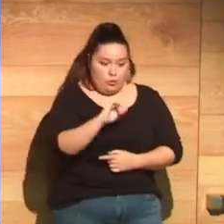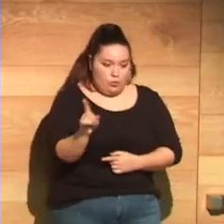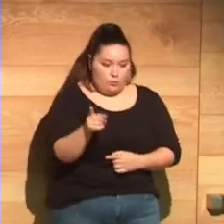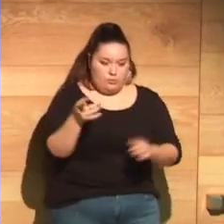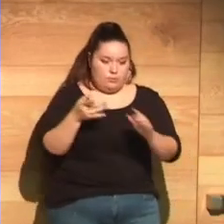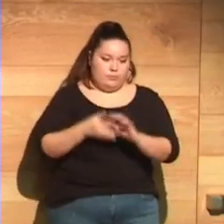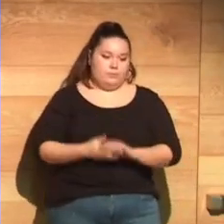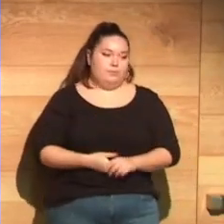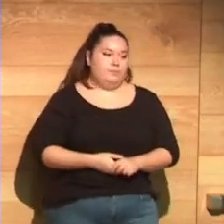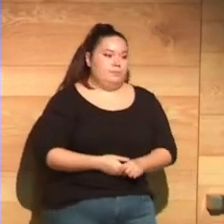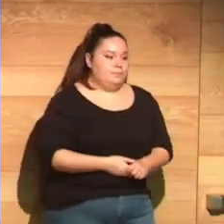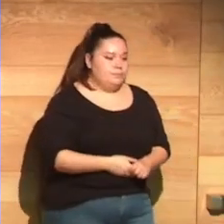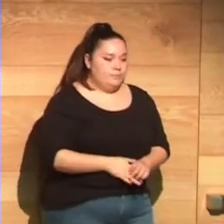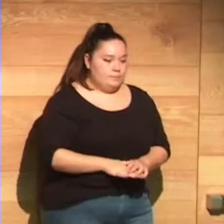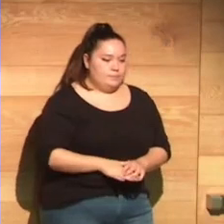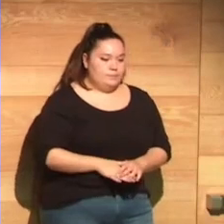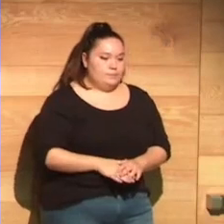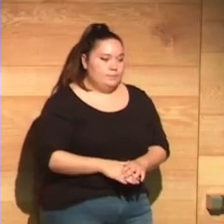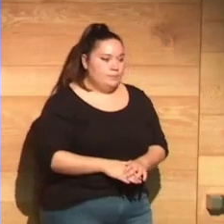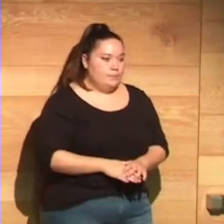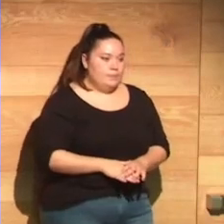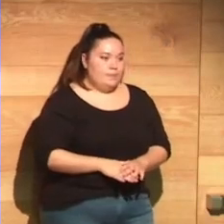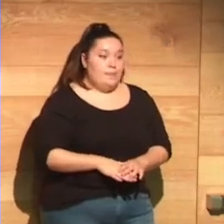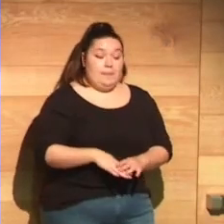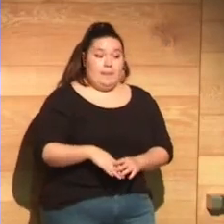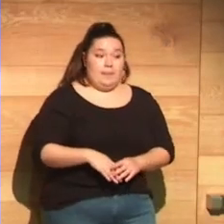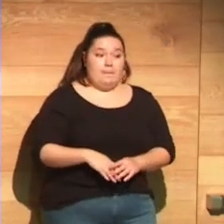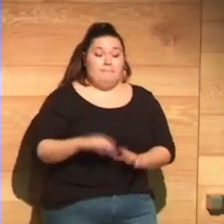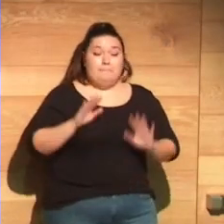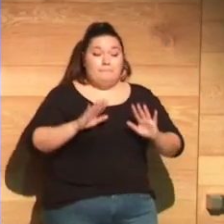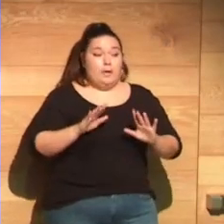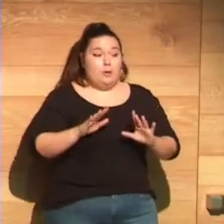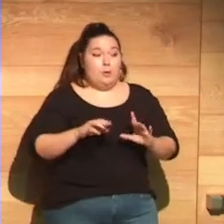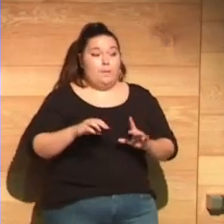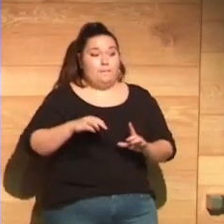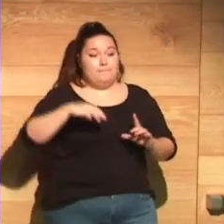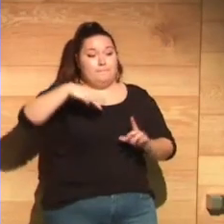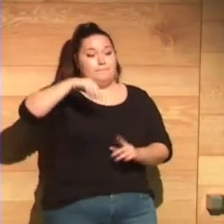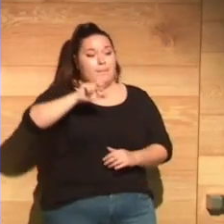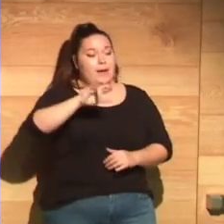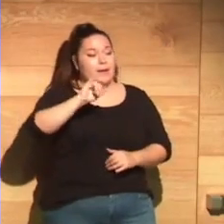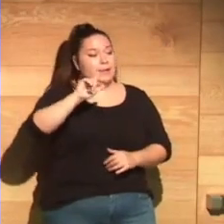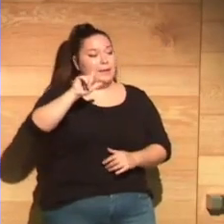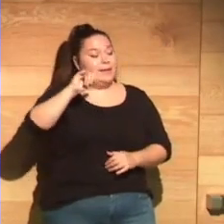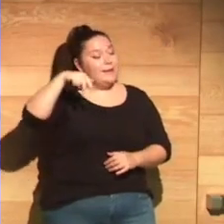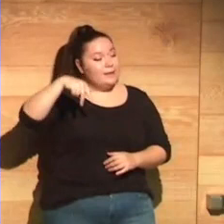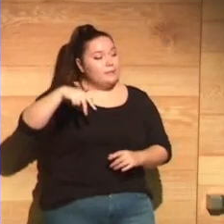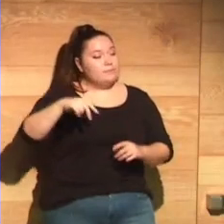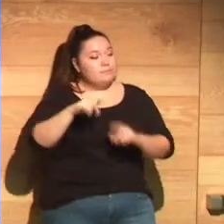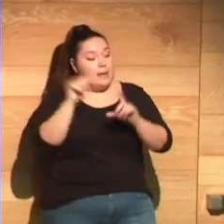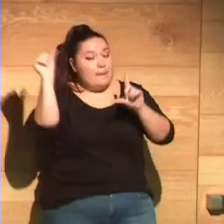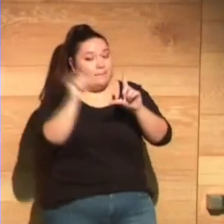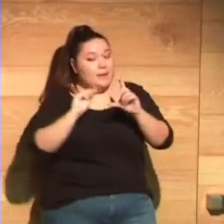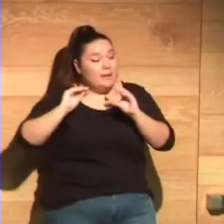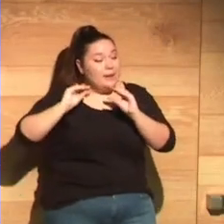porque ella no quería perpetuar esa imagen. Flipa, ¿eh? Sí. Y Marilyn, por ejemplo, en